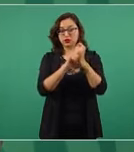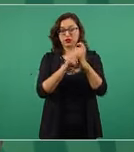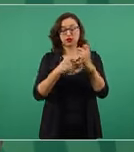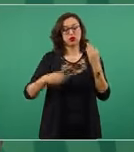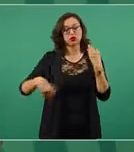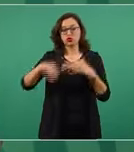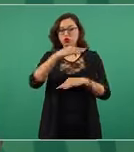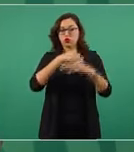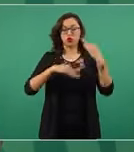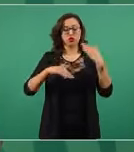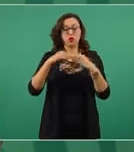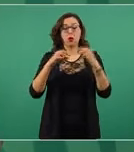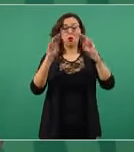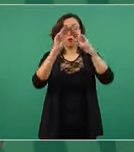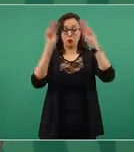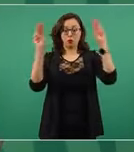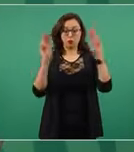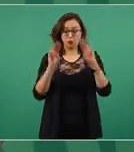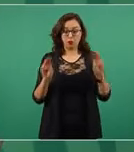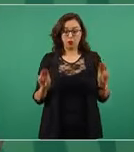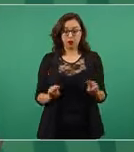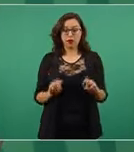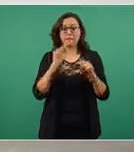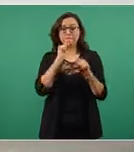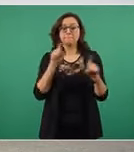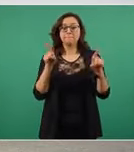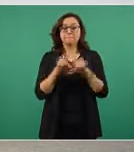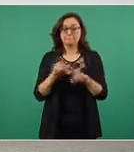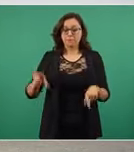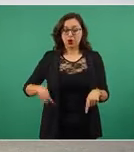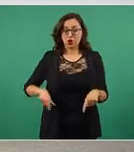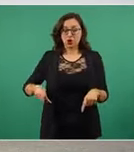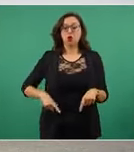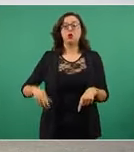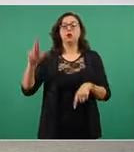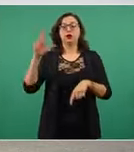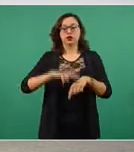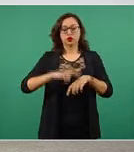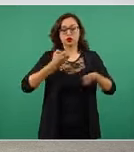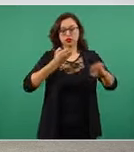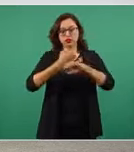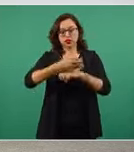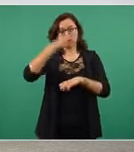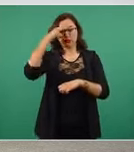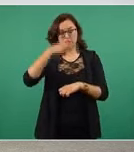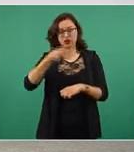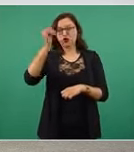metropolitana. Estuvo el gobernador del Estado de México, estuvo la jefa de